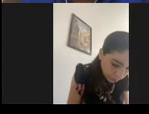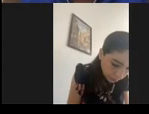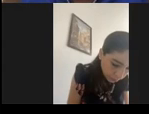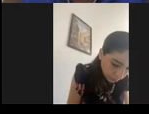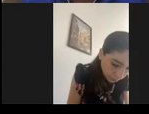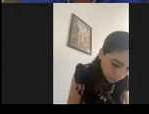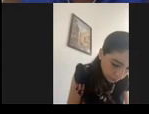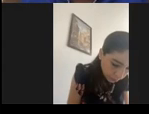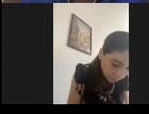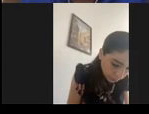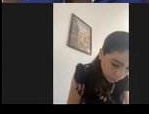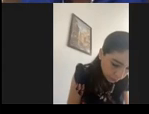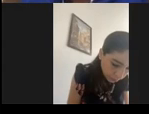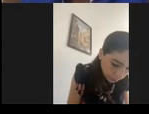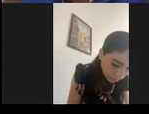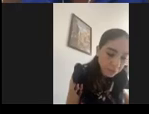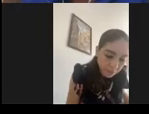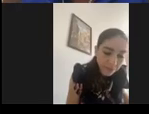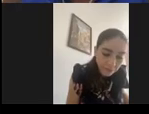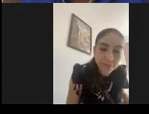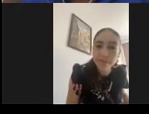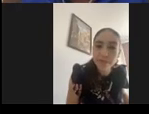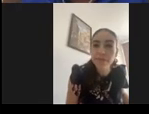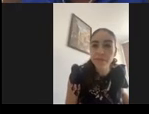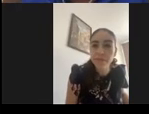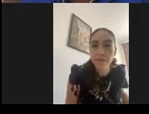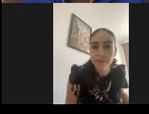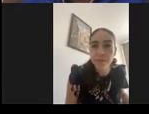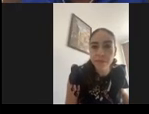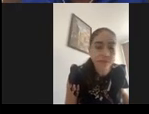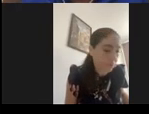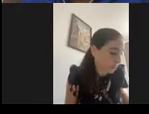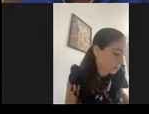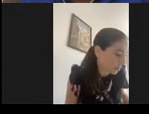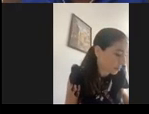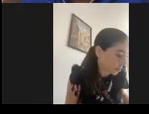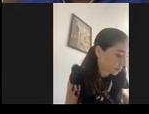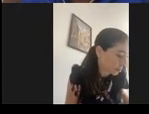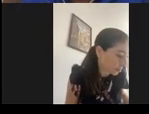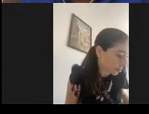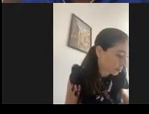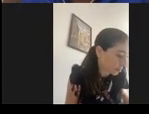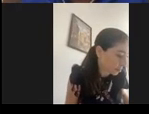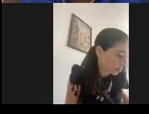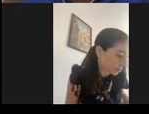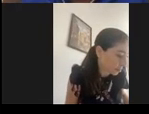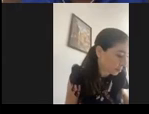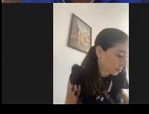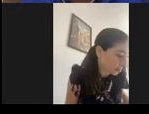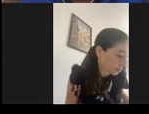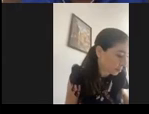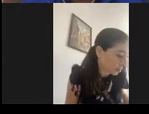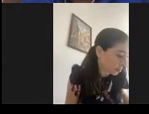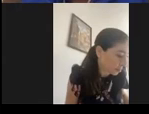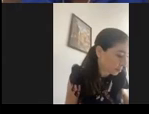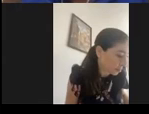con todo respeto, aquí nomás vive el padre, pero aquí ya podemos hacer andadores, aquí ya vemos dónde podemos sacar cafecitos y con